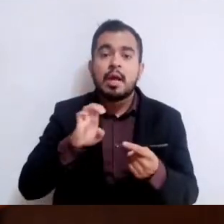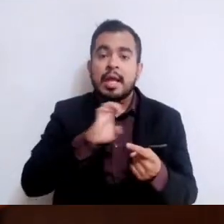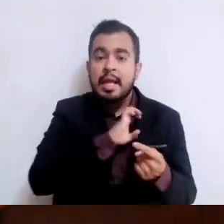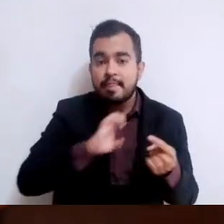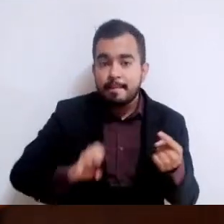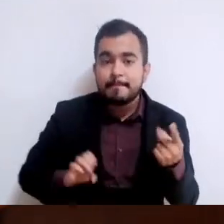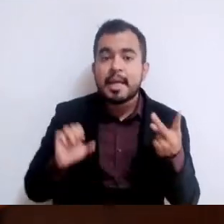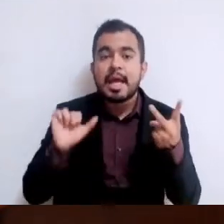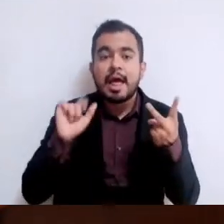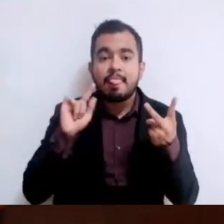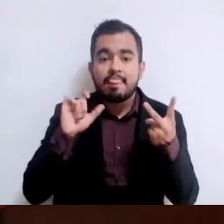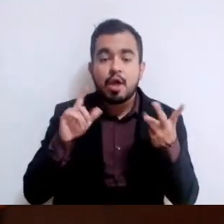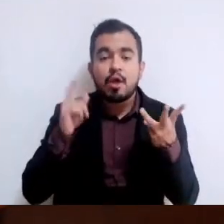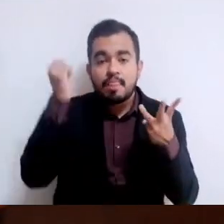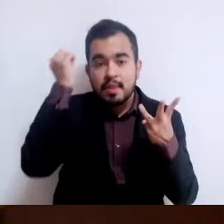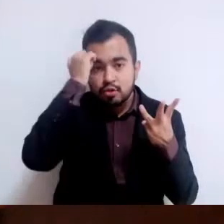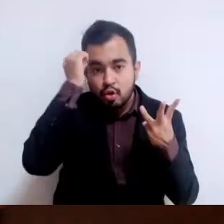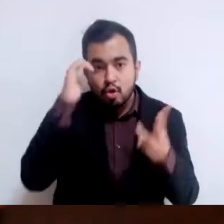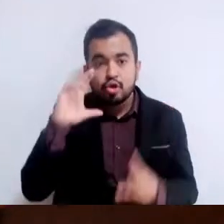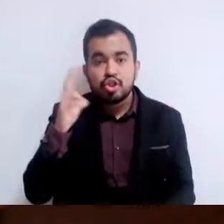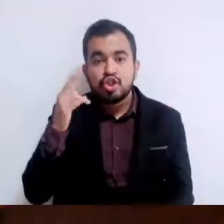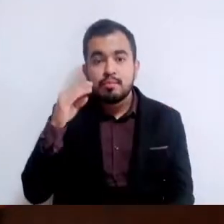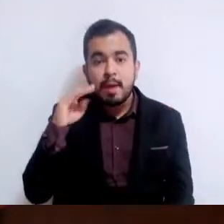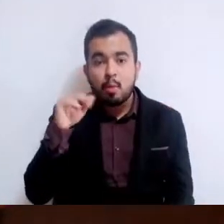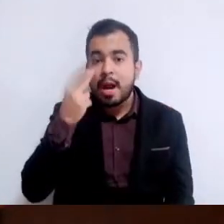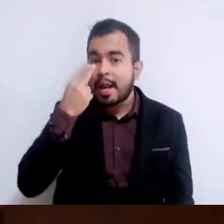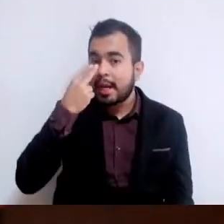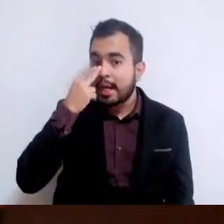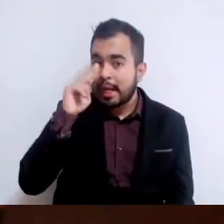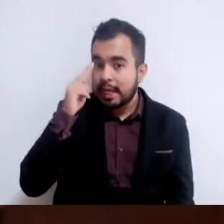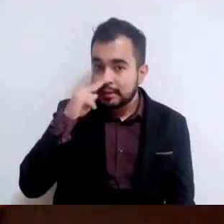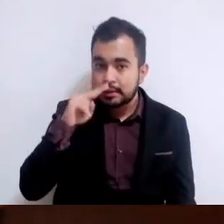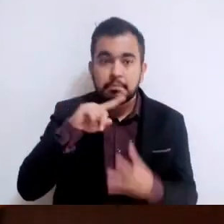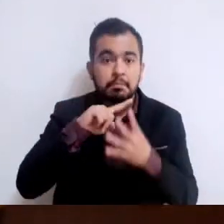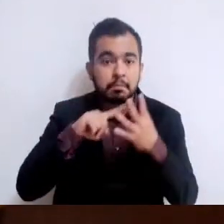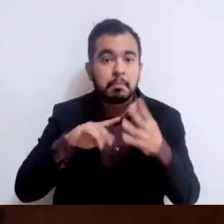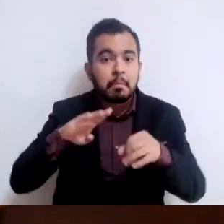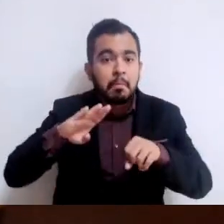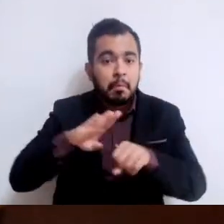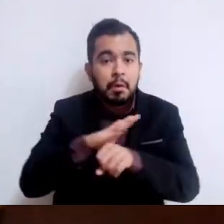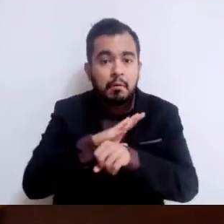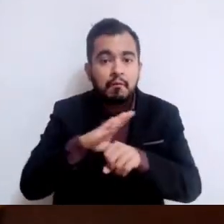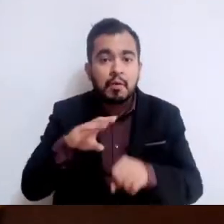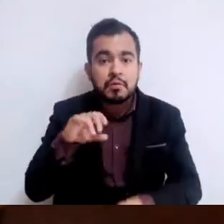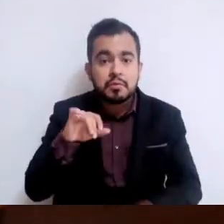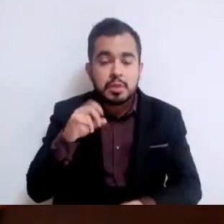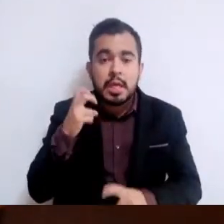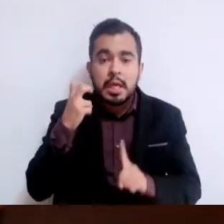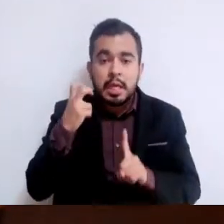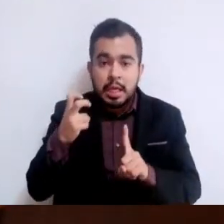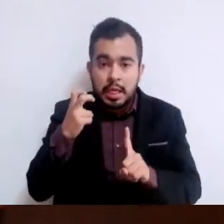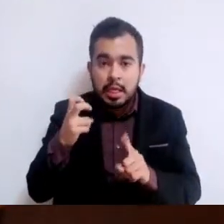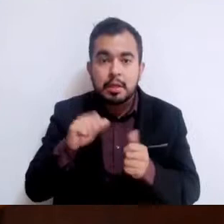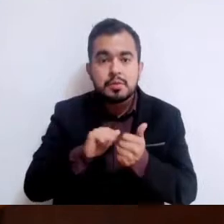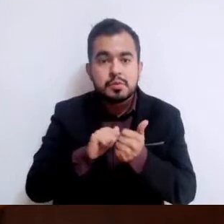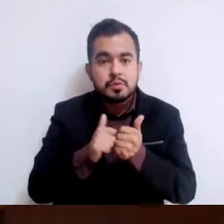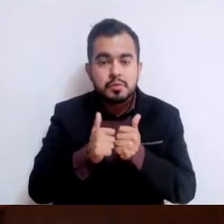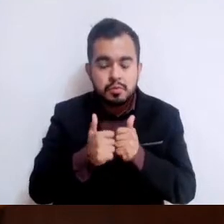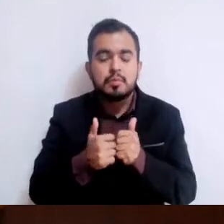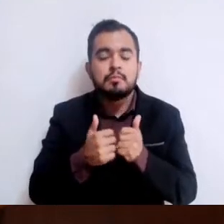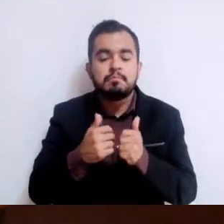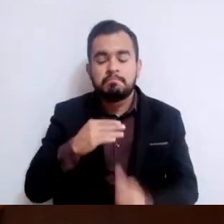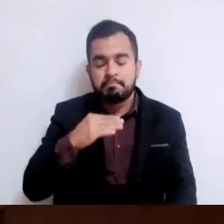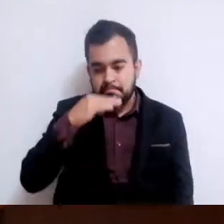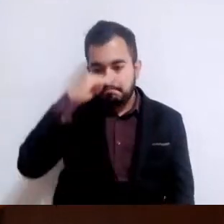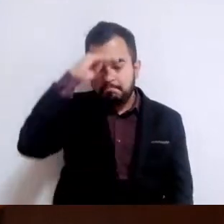propio Texcoco, Chimalhuacán, Nezahualcóyotl. Y yo creo que en este contexto es momento de pensar y de anteponer el